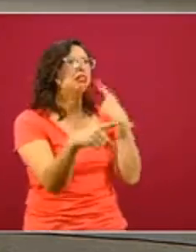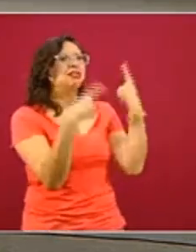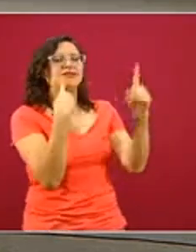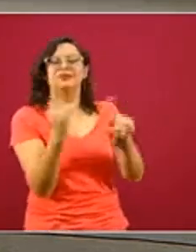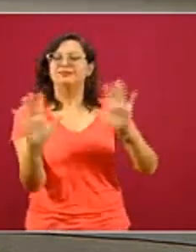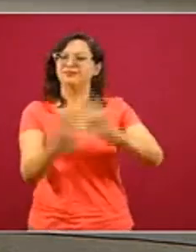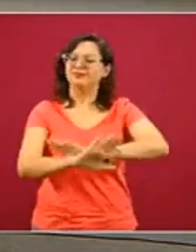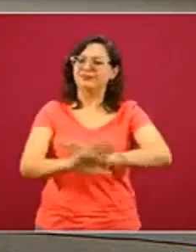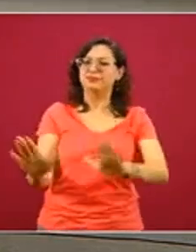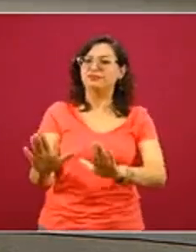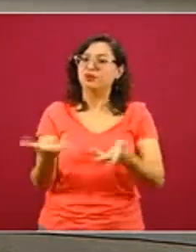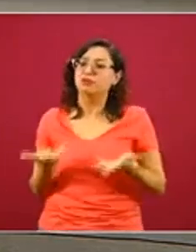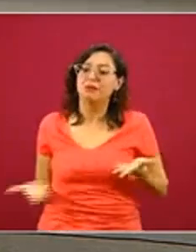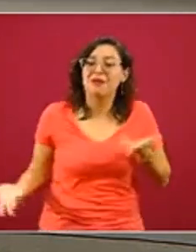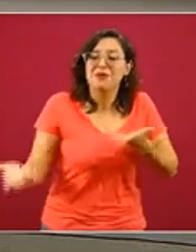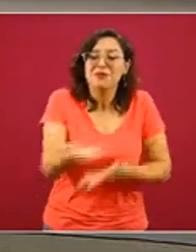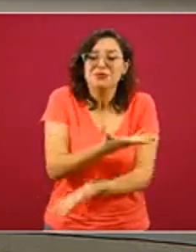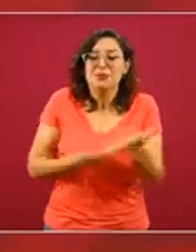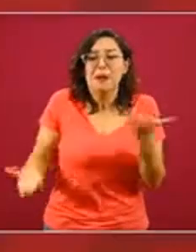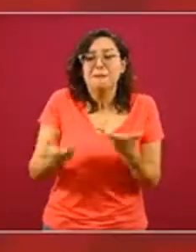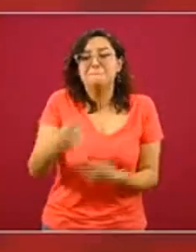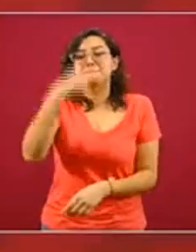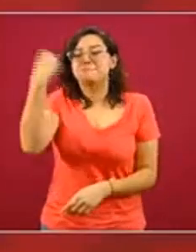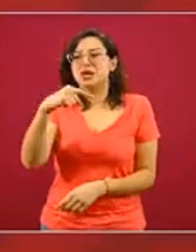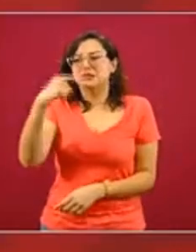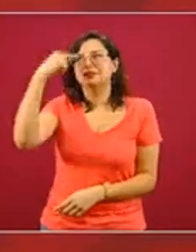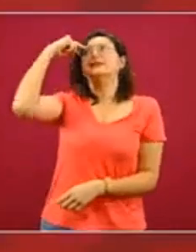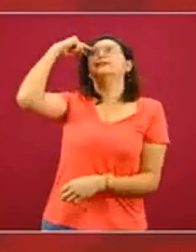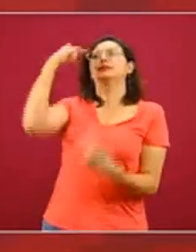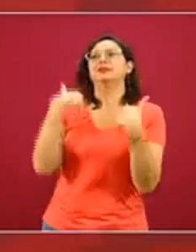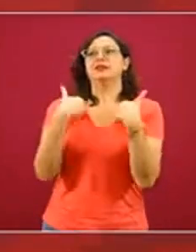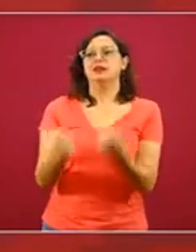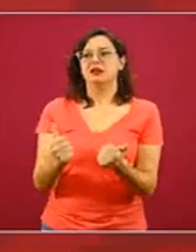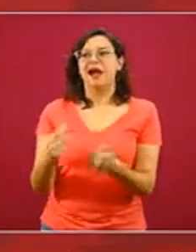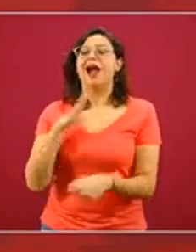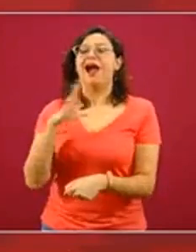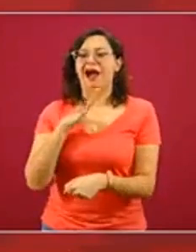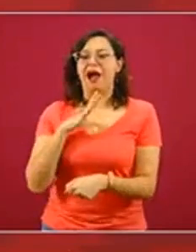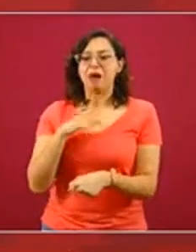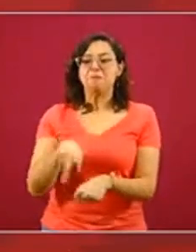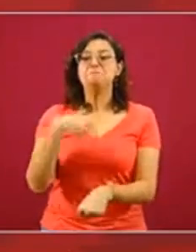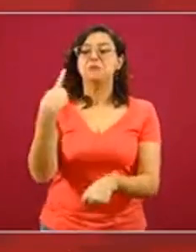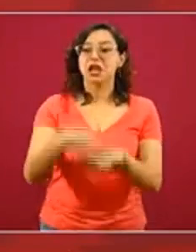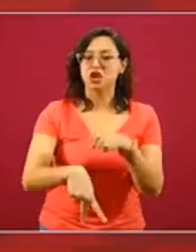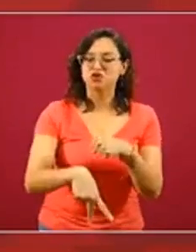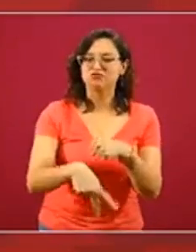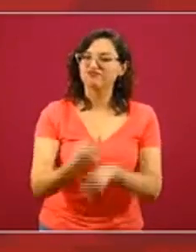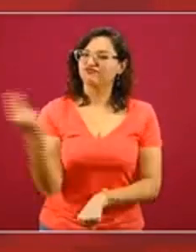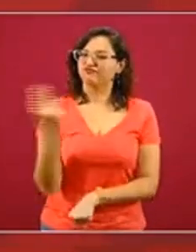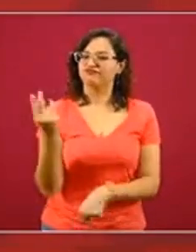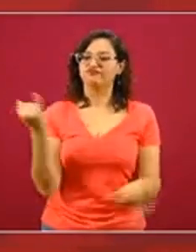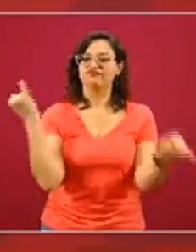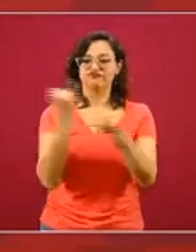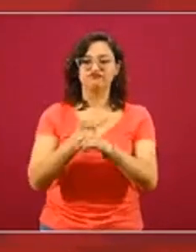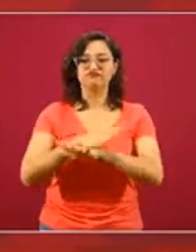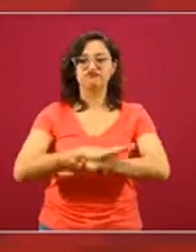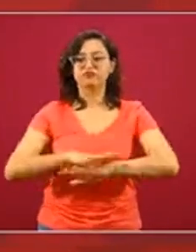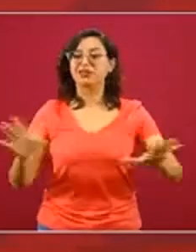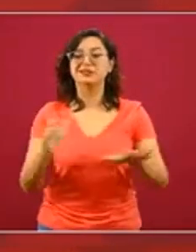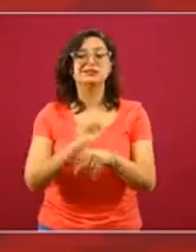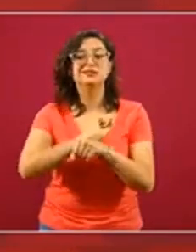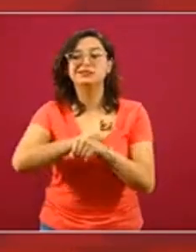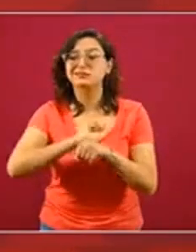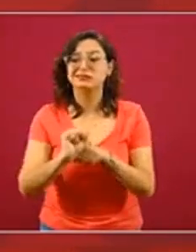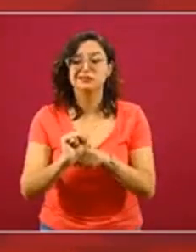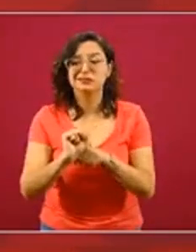a que exista esta conciencia del riesgo y de los elementos de información que son relativamente simples